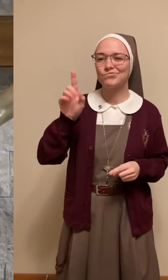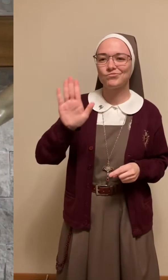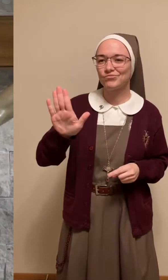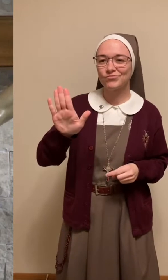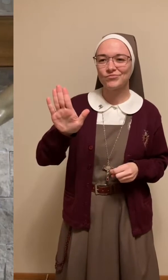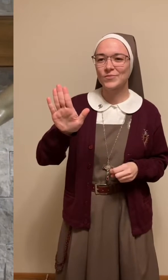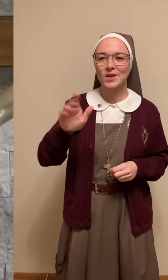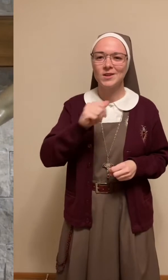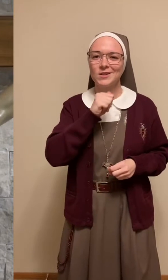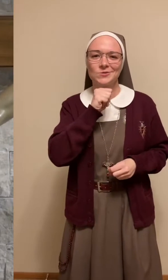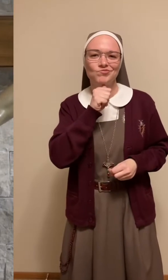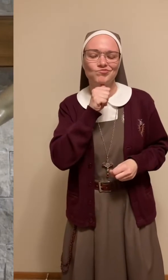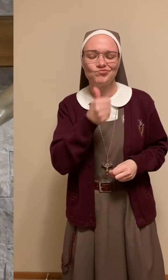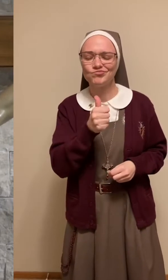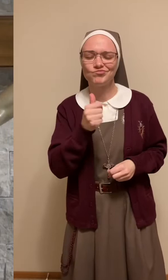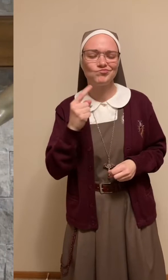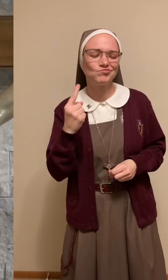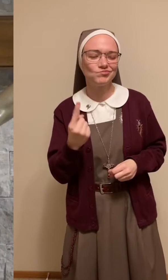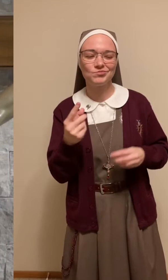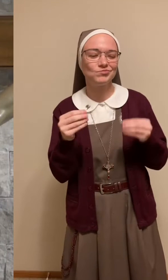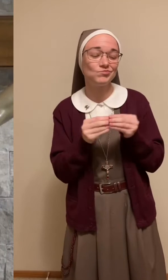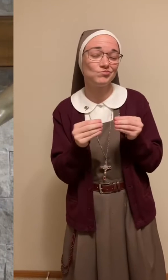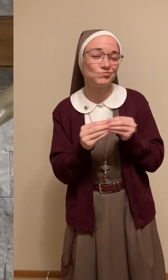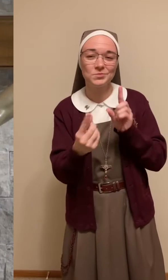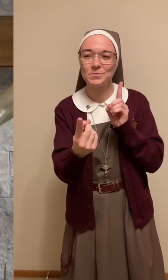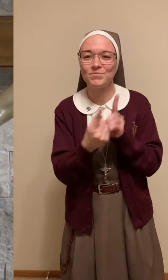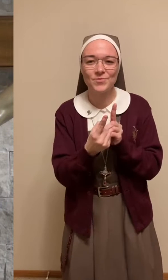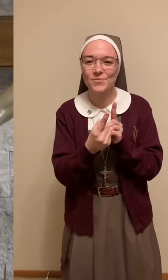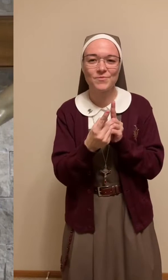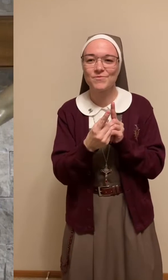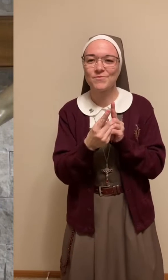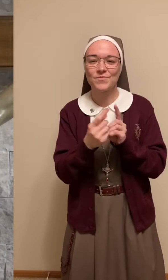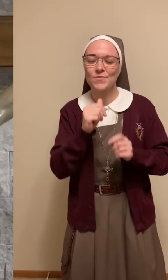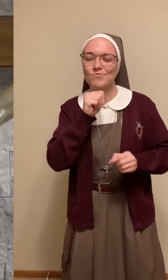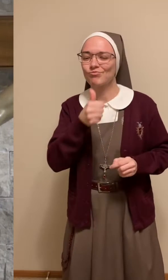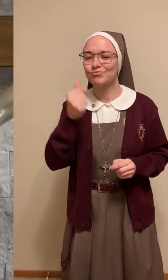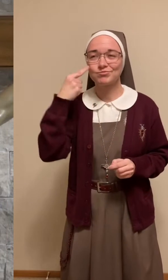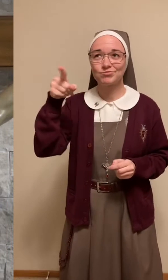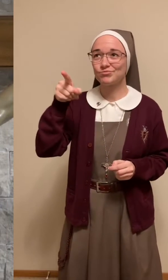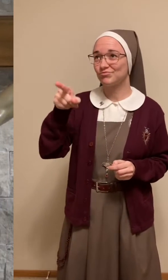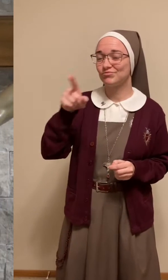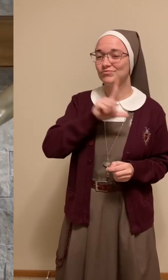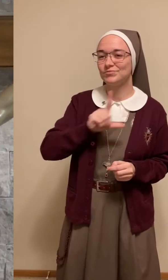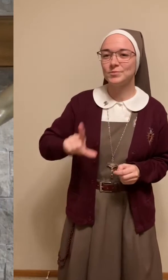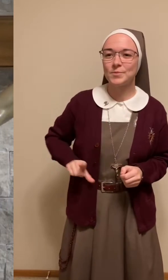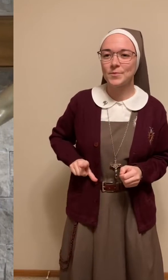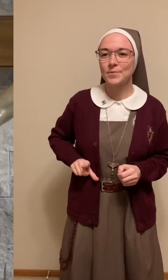pero para él no fue uno más ni para ti tampoco señor